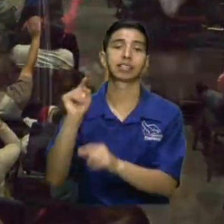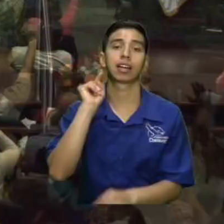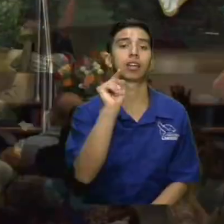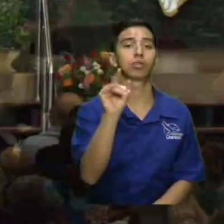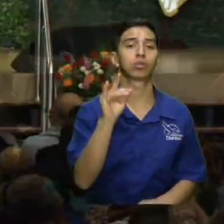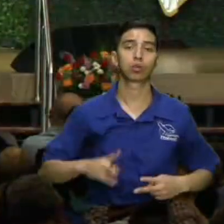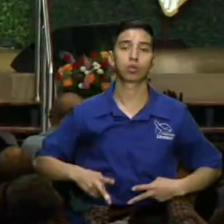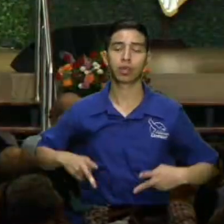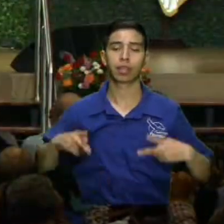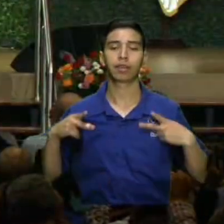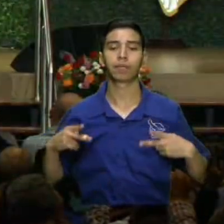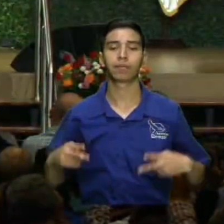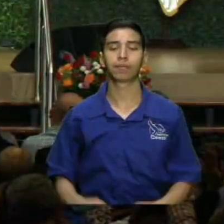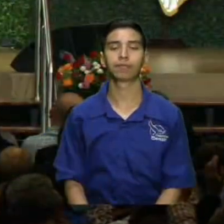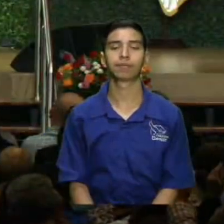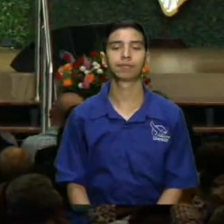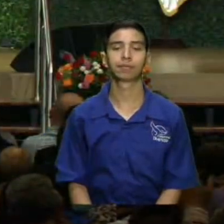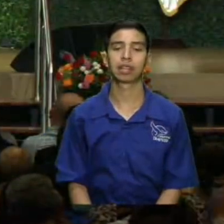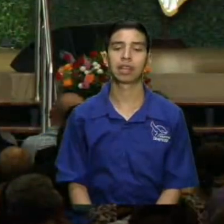valiosa!